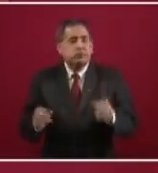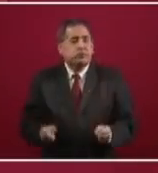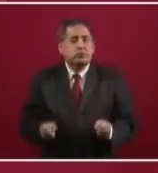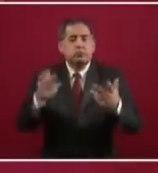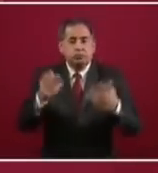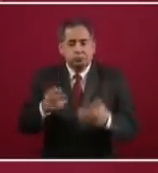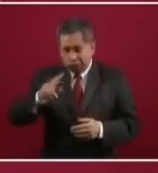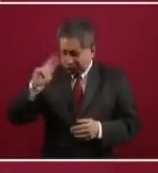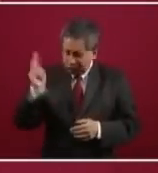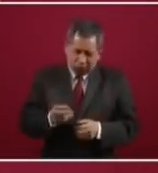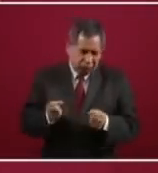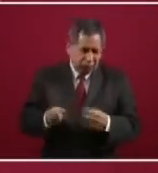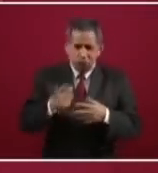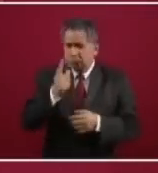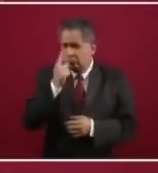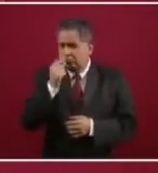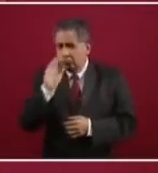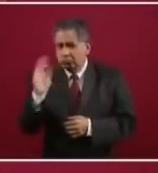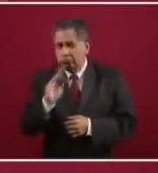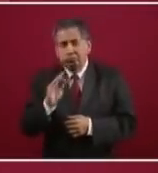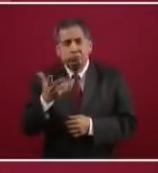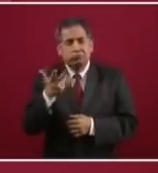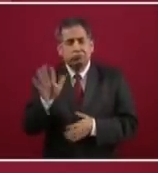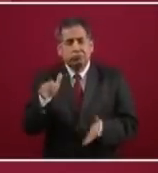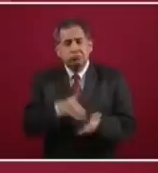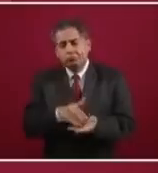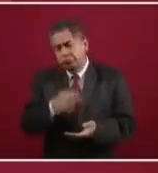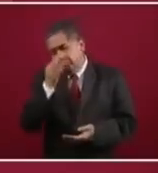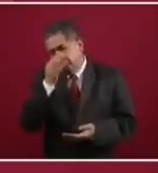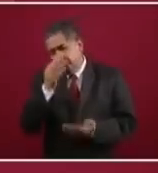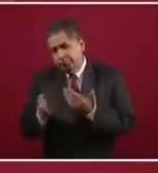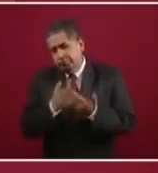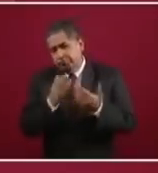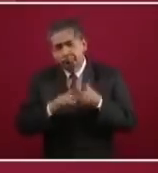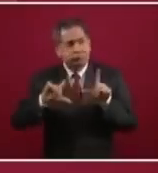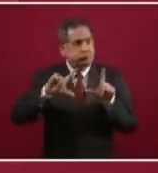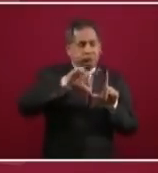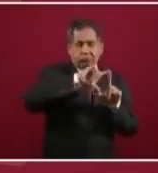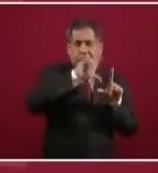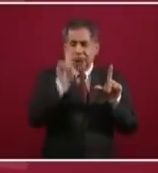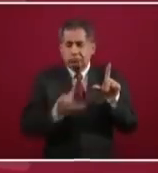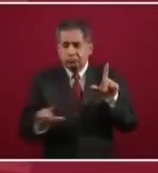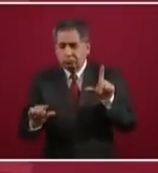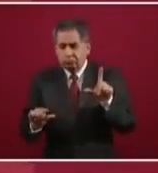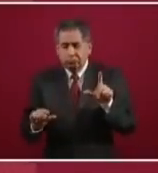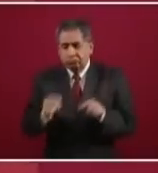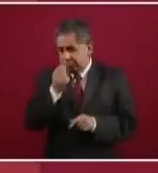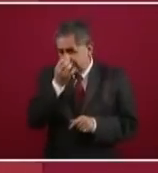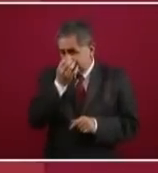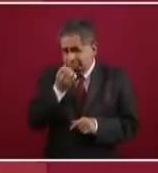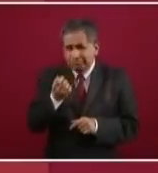realmente efectivos de la Policía Federal eran 10 mil para todo el país.